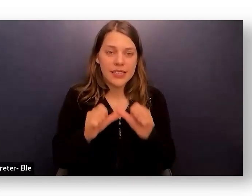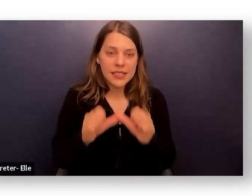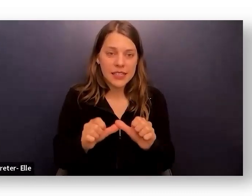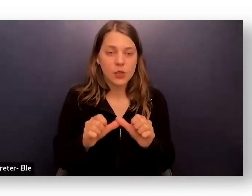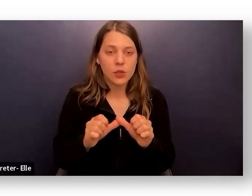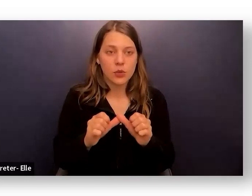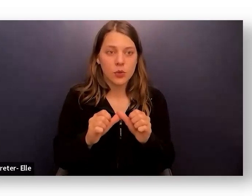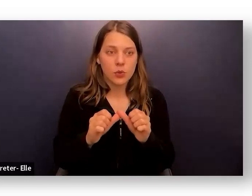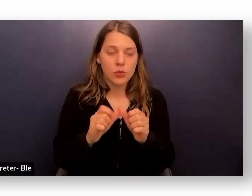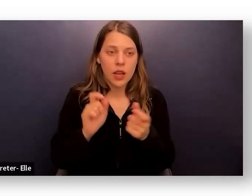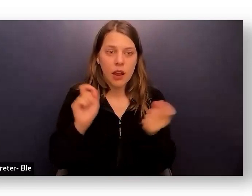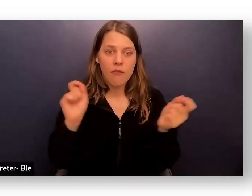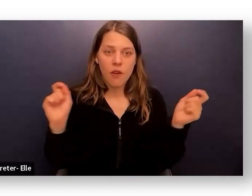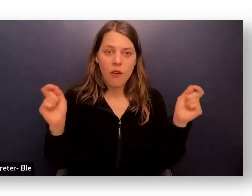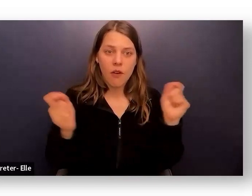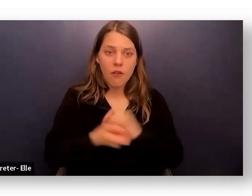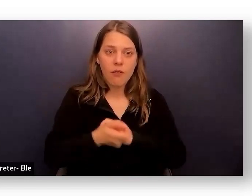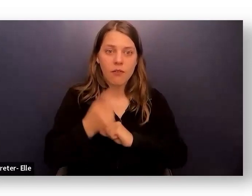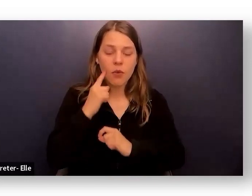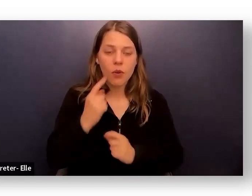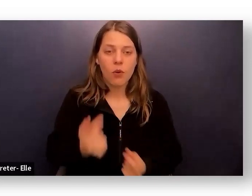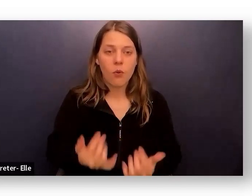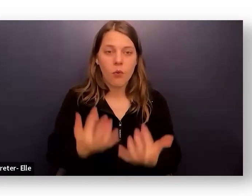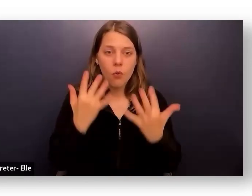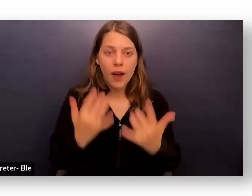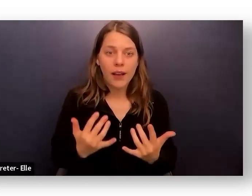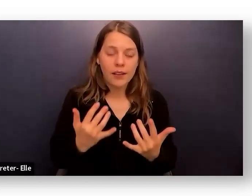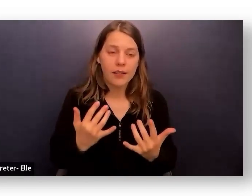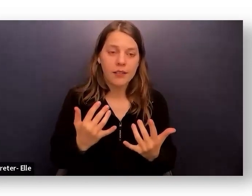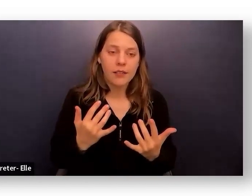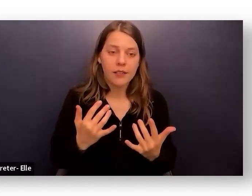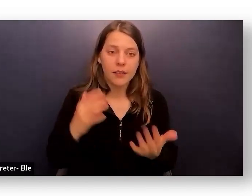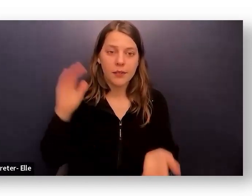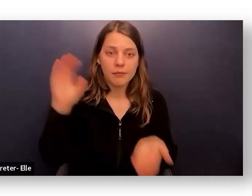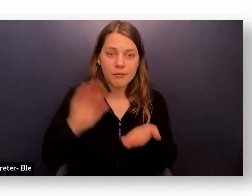equipo. Así es como nosotros estamos